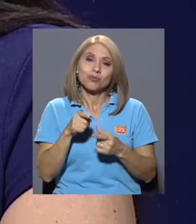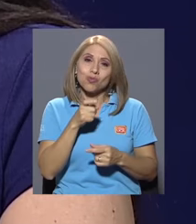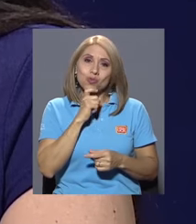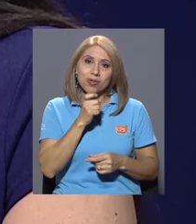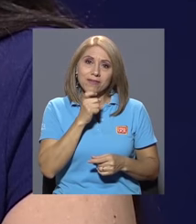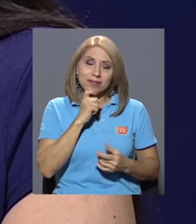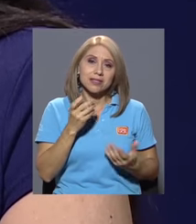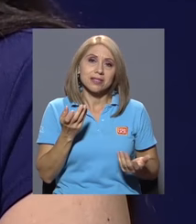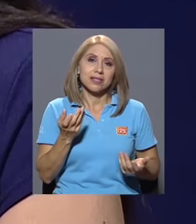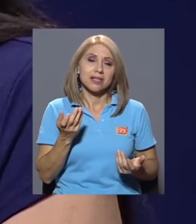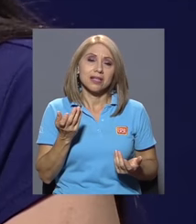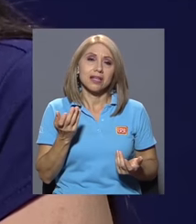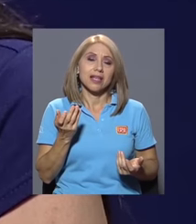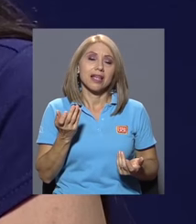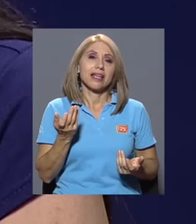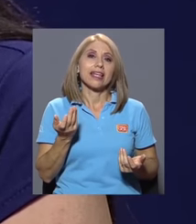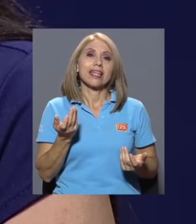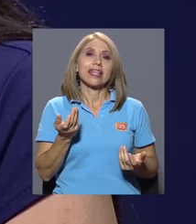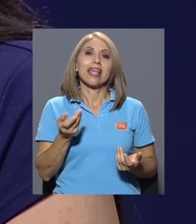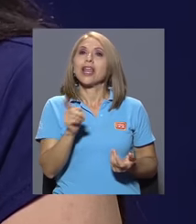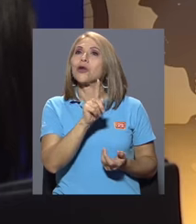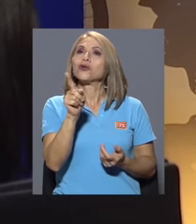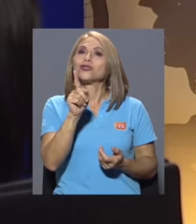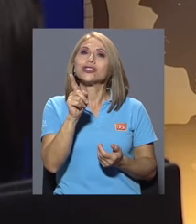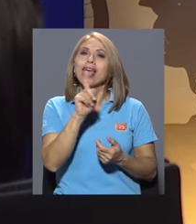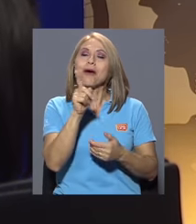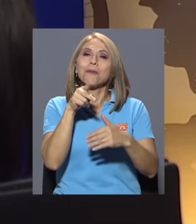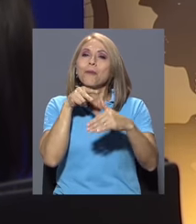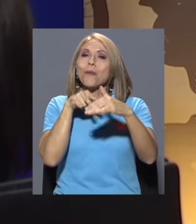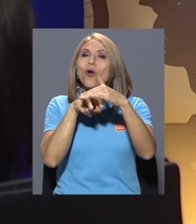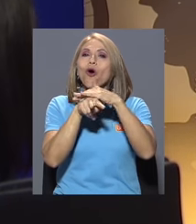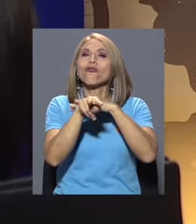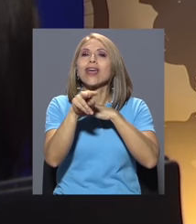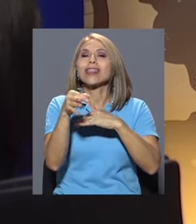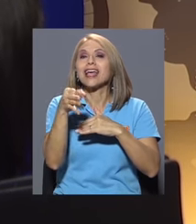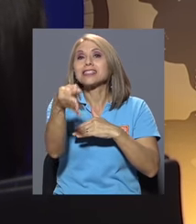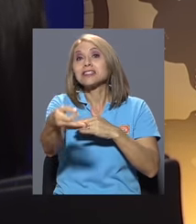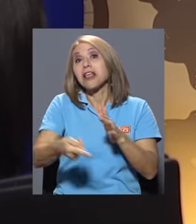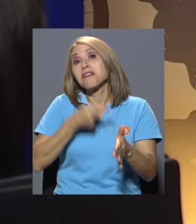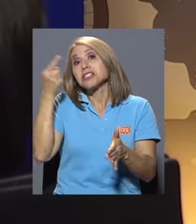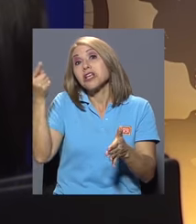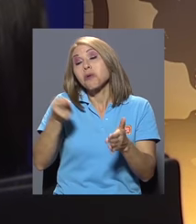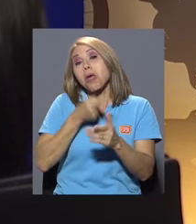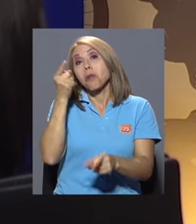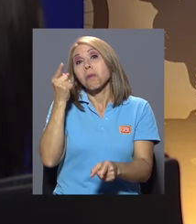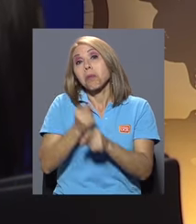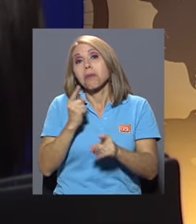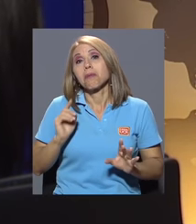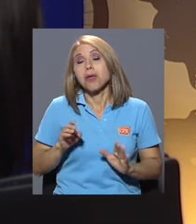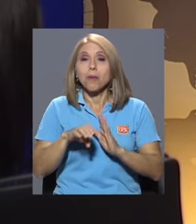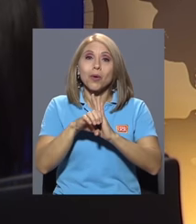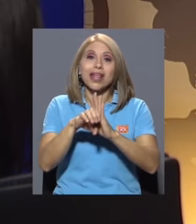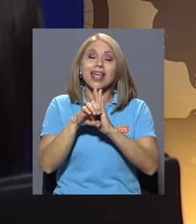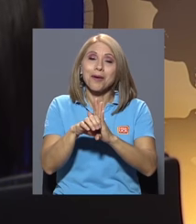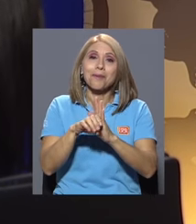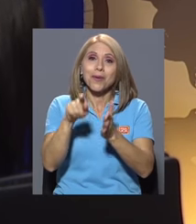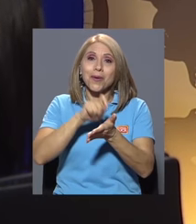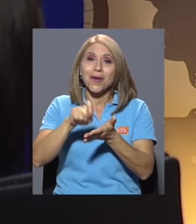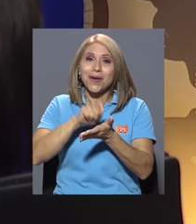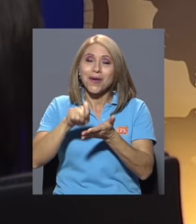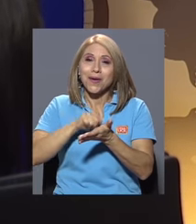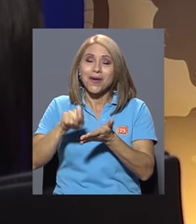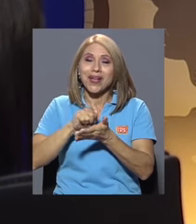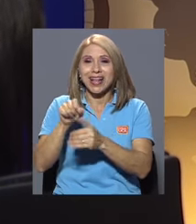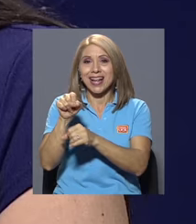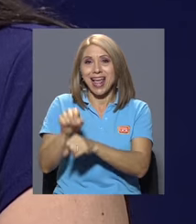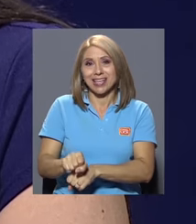difícil que no sean profetas, que no acierten de vez en cuando. Como por ejemplo el clásico de